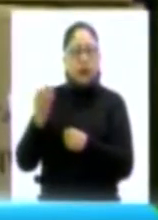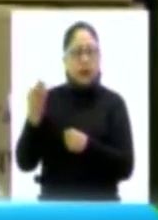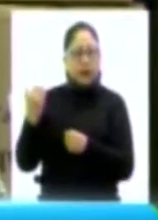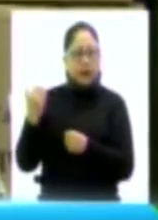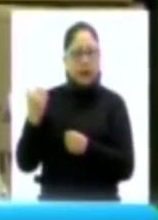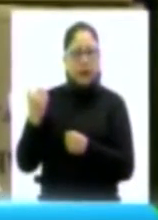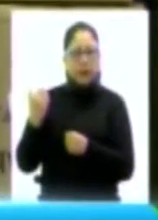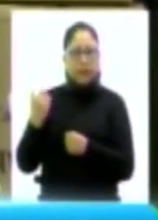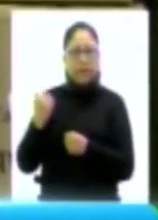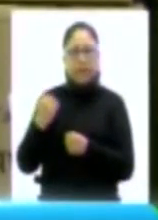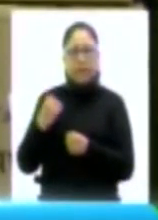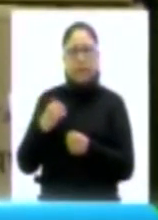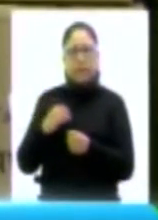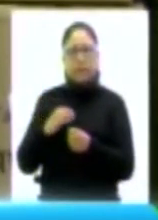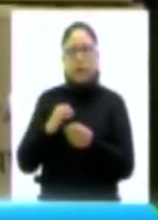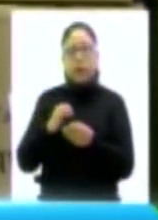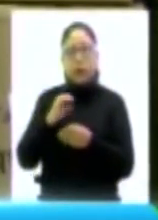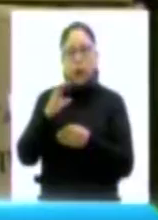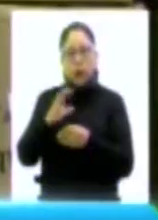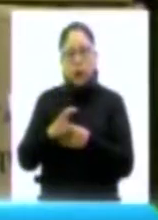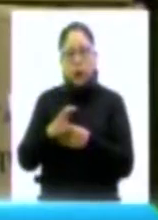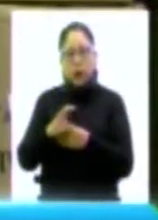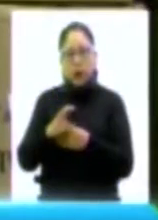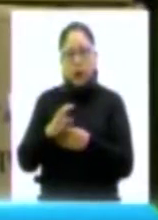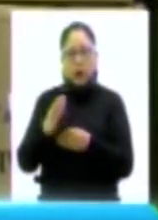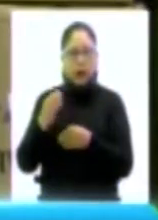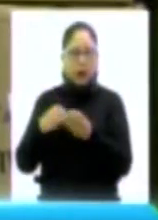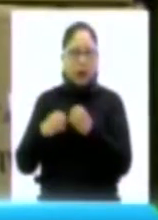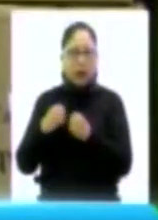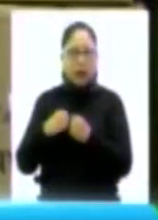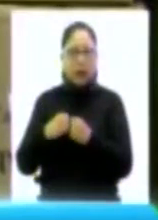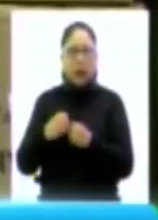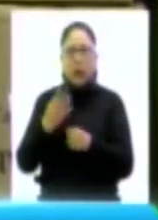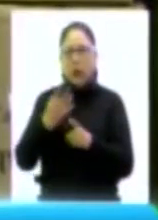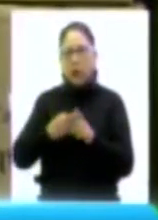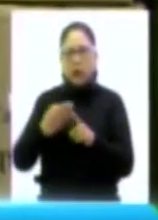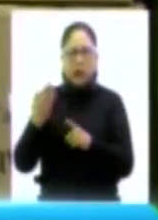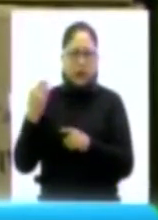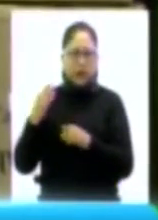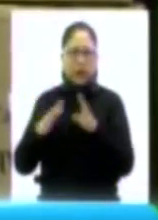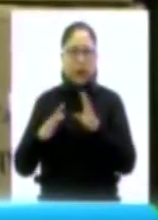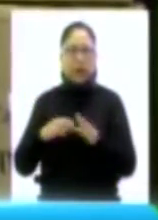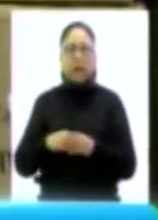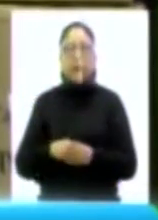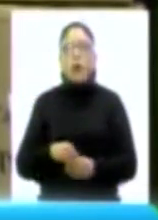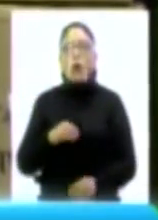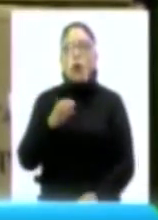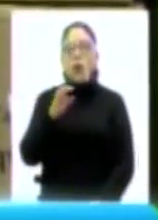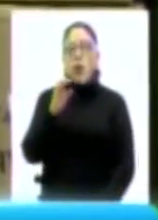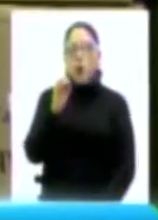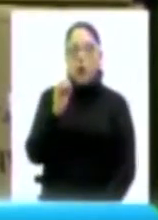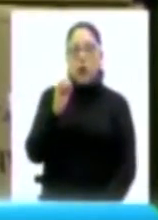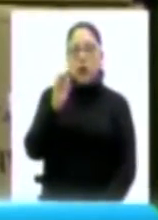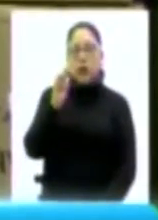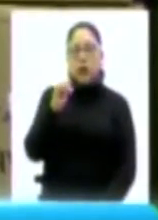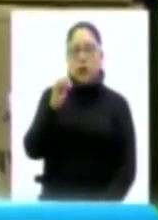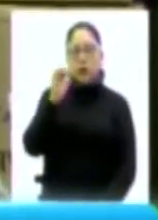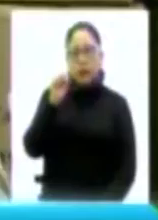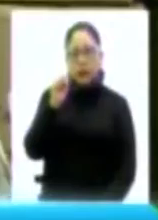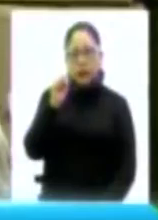de pocos meses, 3 meses o 4 meses, recién la OMS